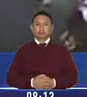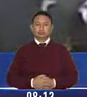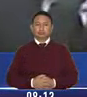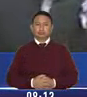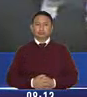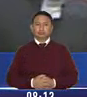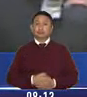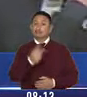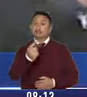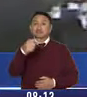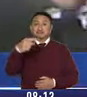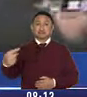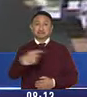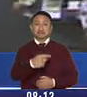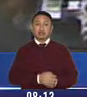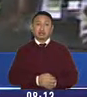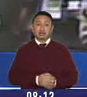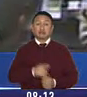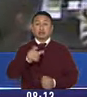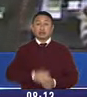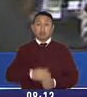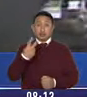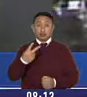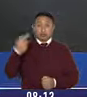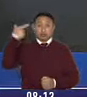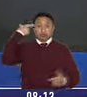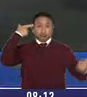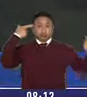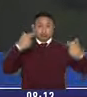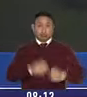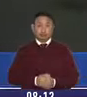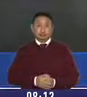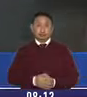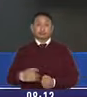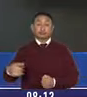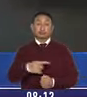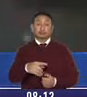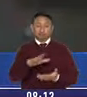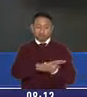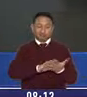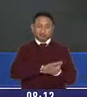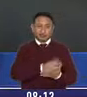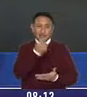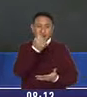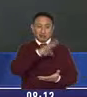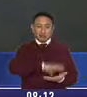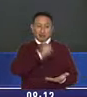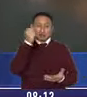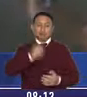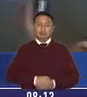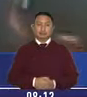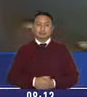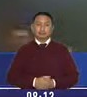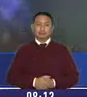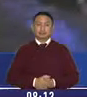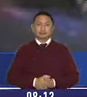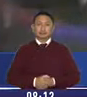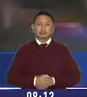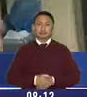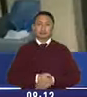En cuestión de segundos encañonaron a las dos personas, dejaron un desorden y la caja con unos cuantos miles de